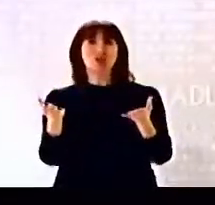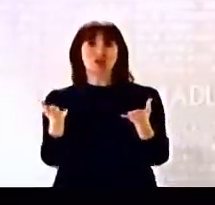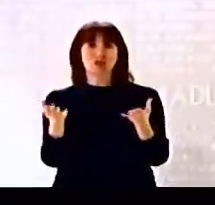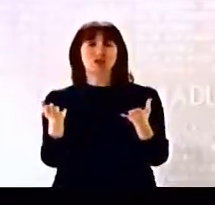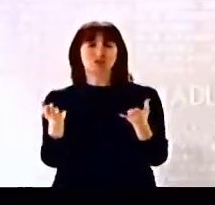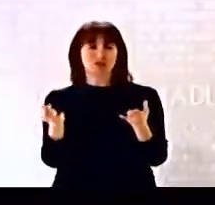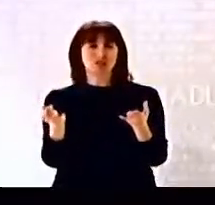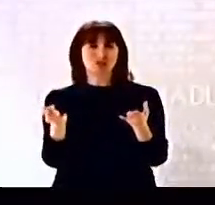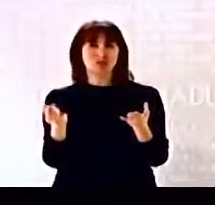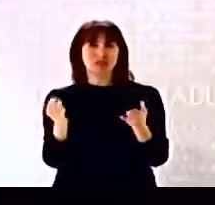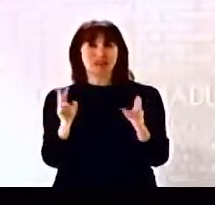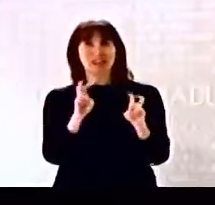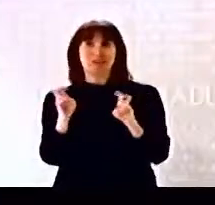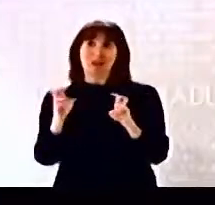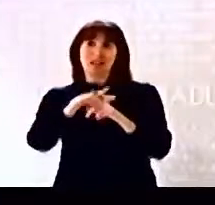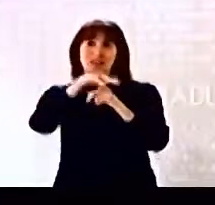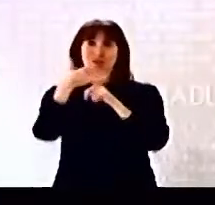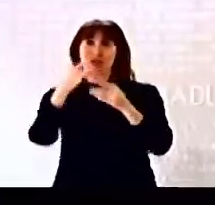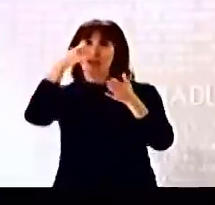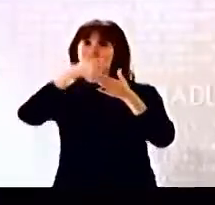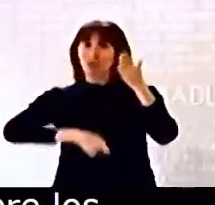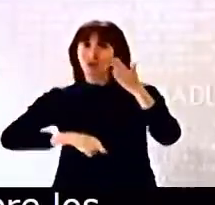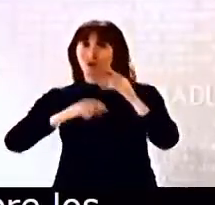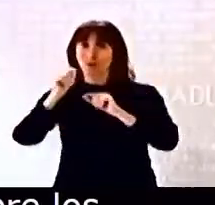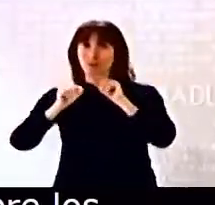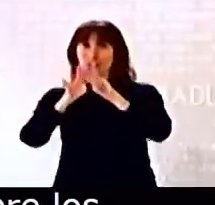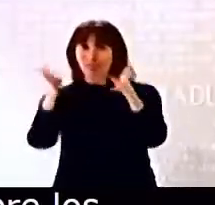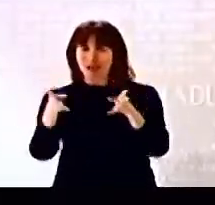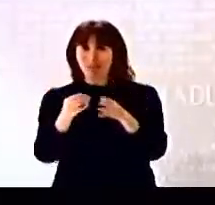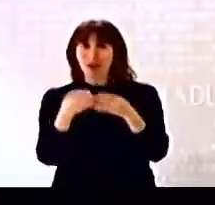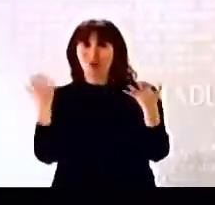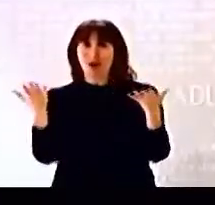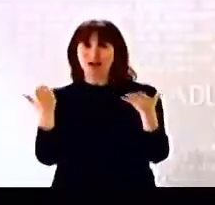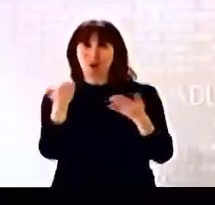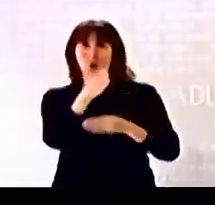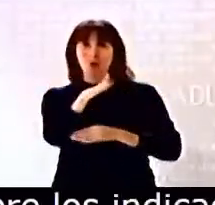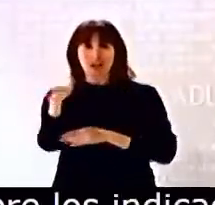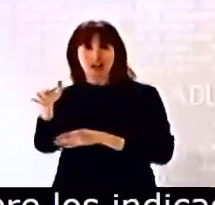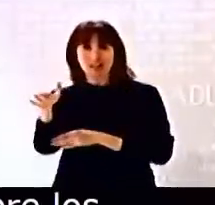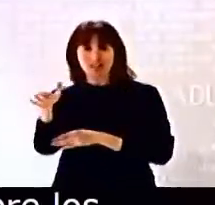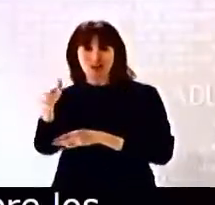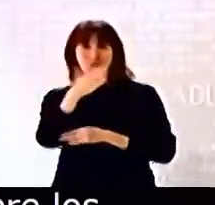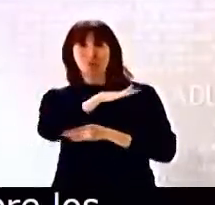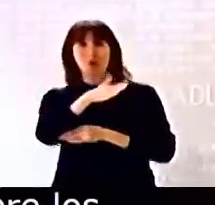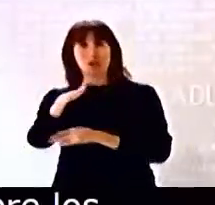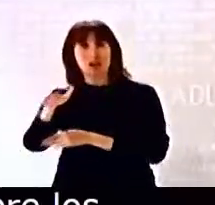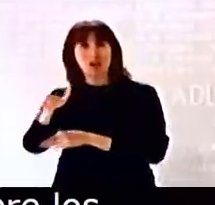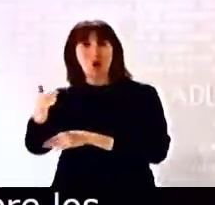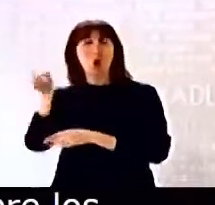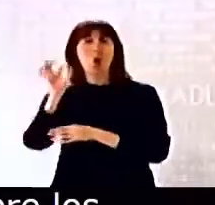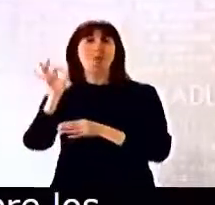los indicadores más duros de la pandemia, que son la mortalidad y los ingresos.